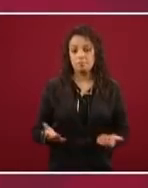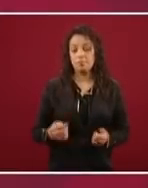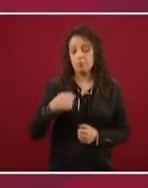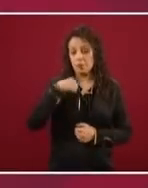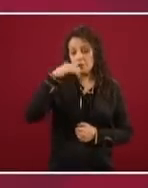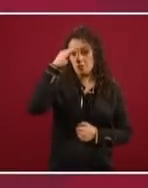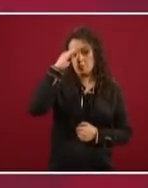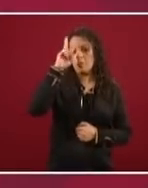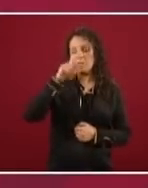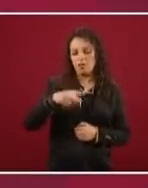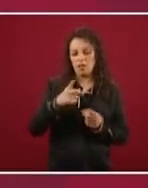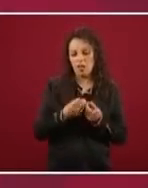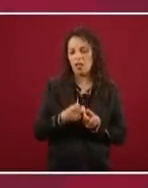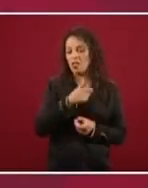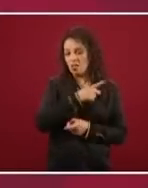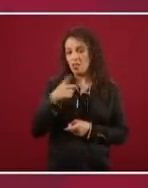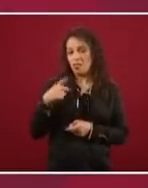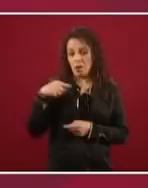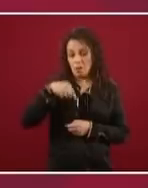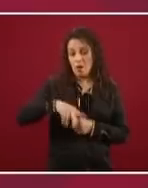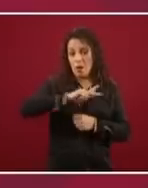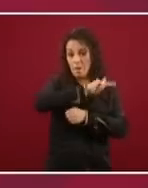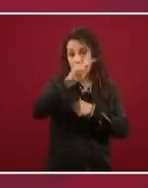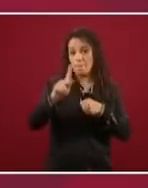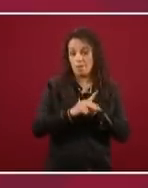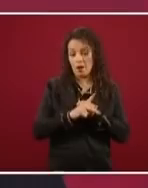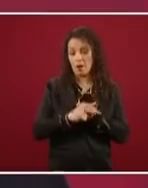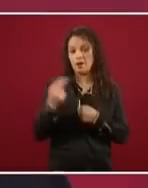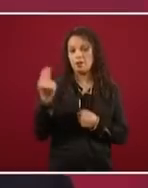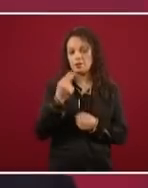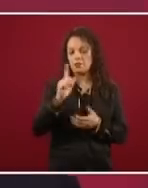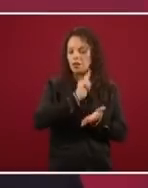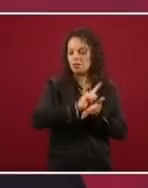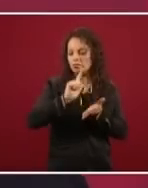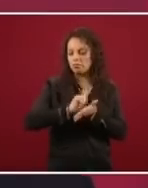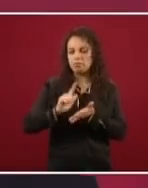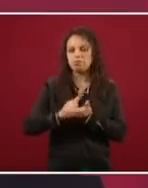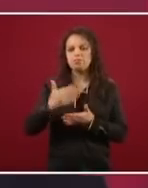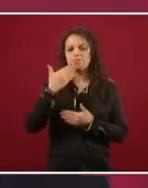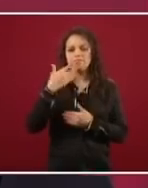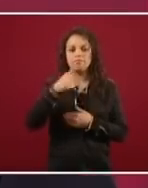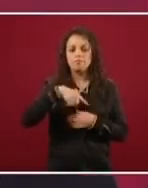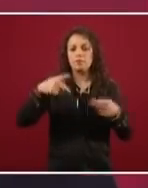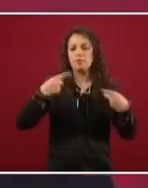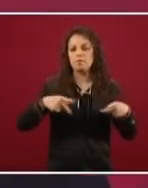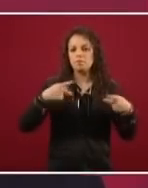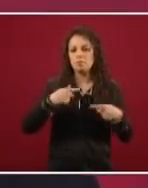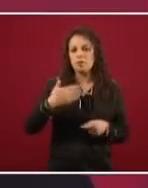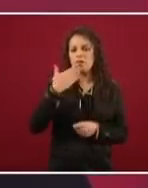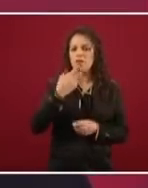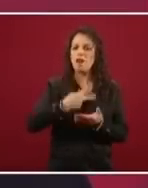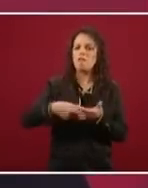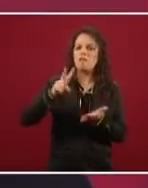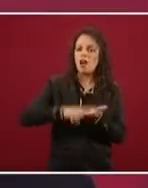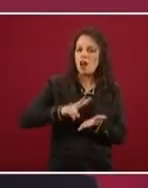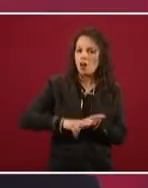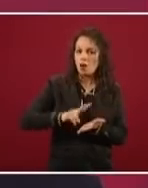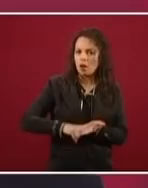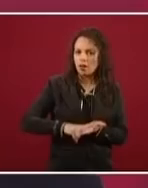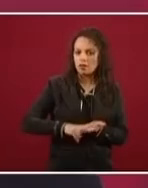al país y hay que purificar la vida pública y que hay que fortalecer valores